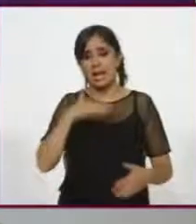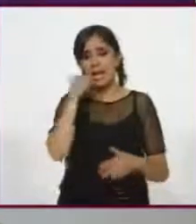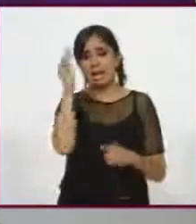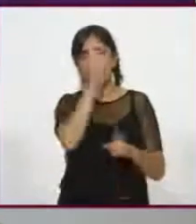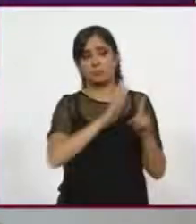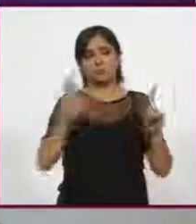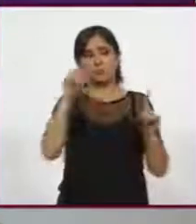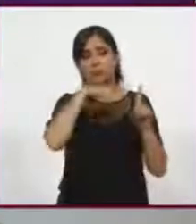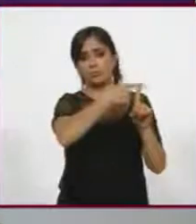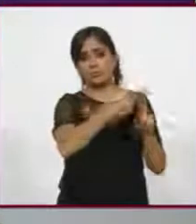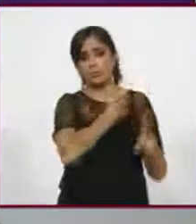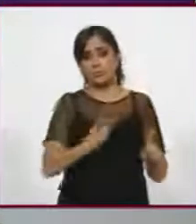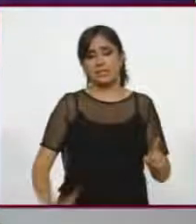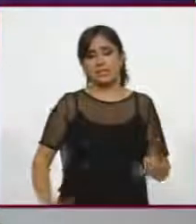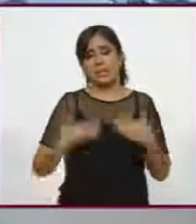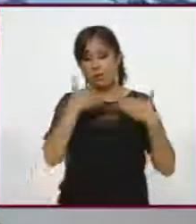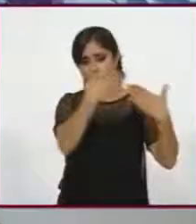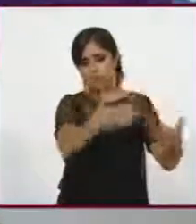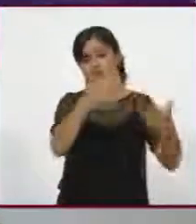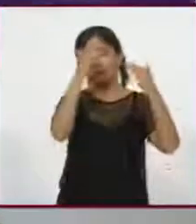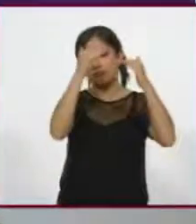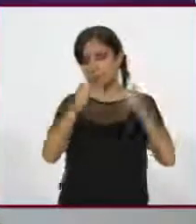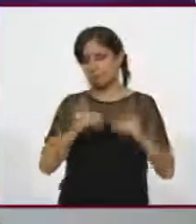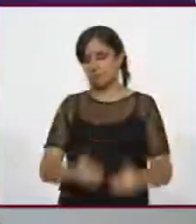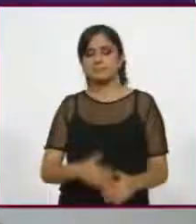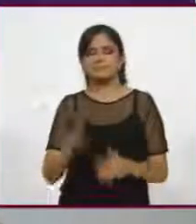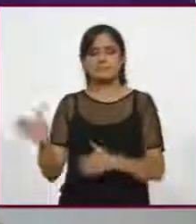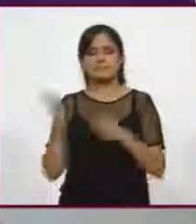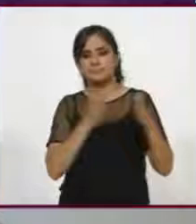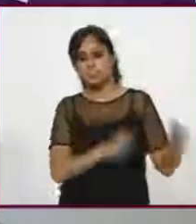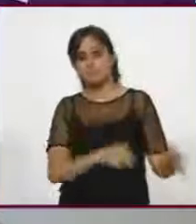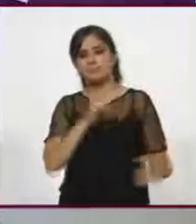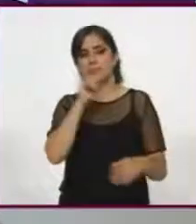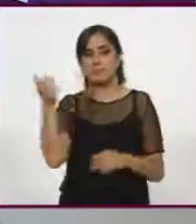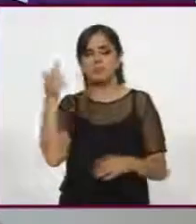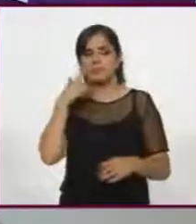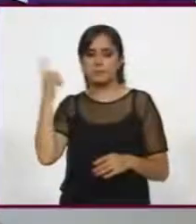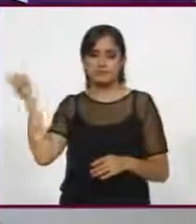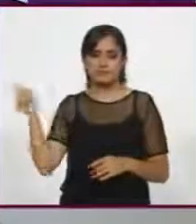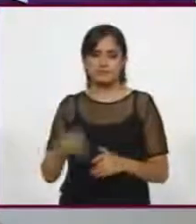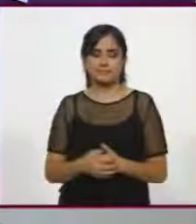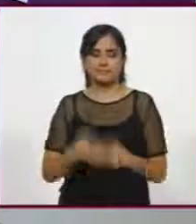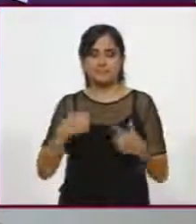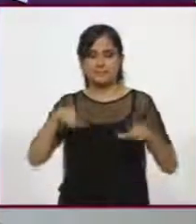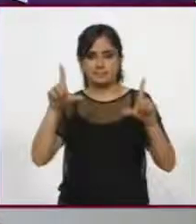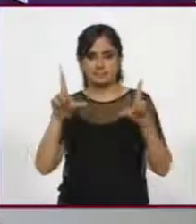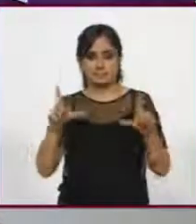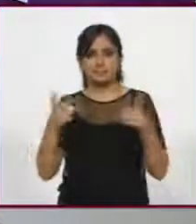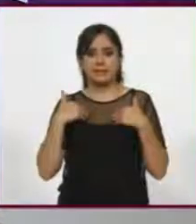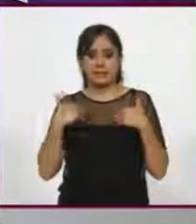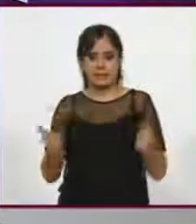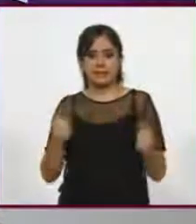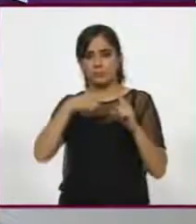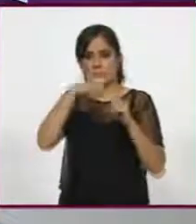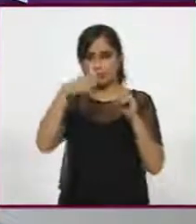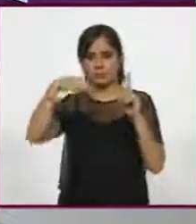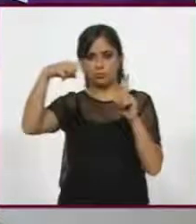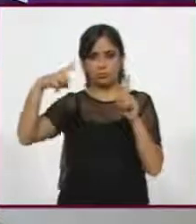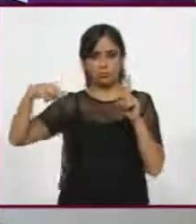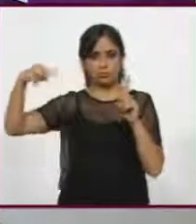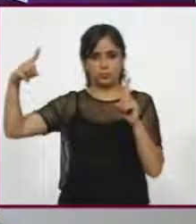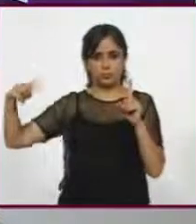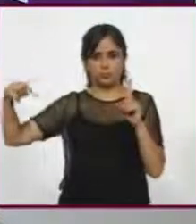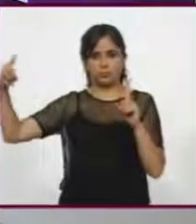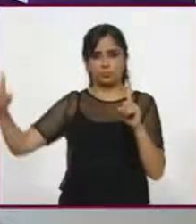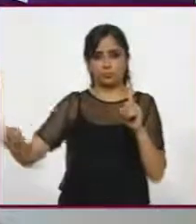popular. Siguiente gráfico, que creo que otra vez varios de estos gráficos se entienden mejor en tendencia. Este